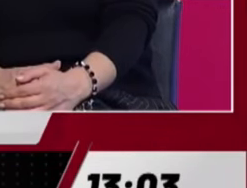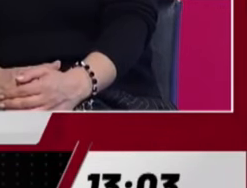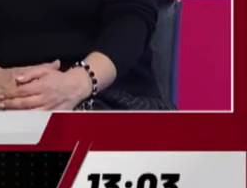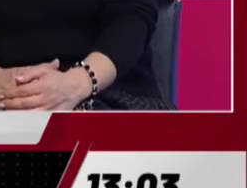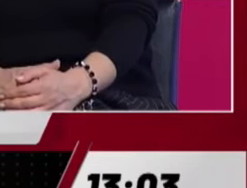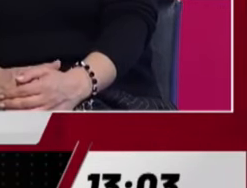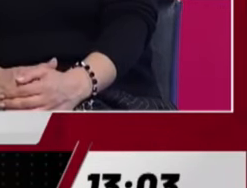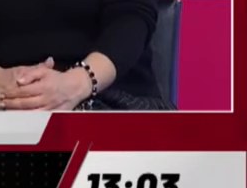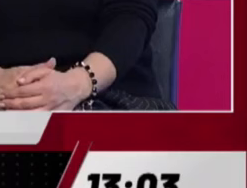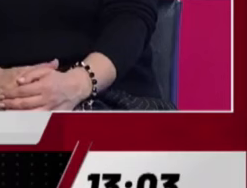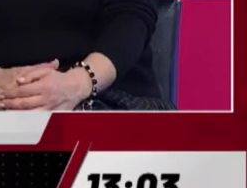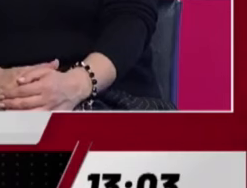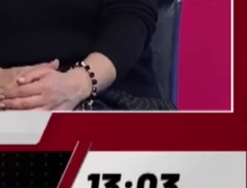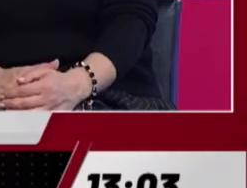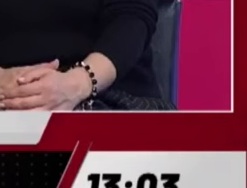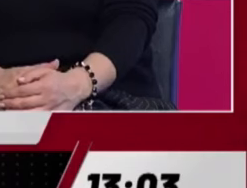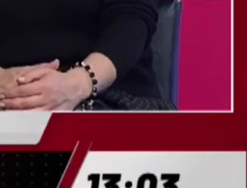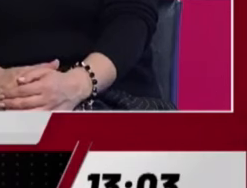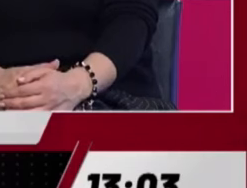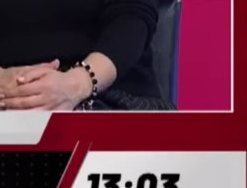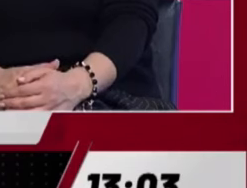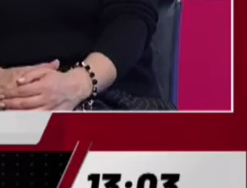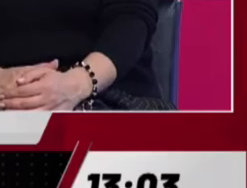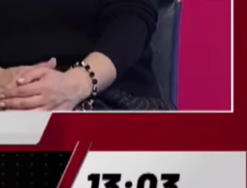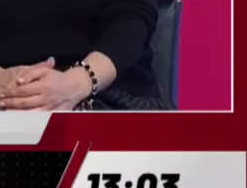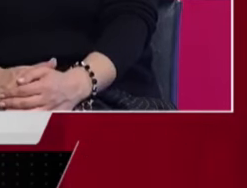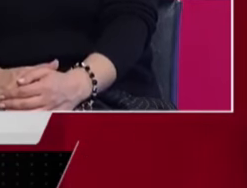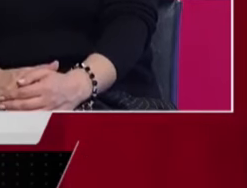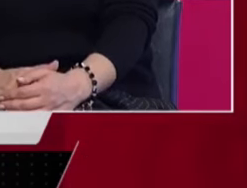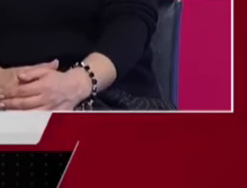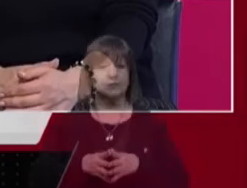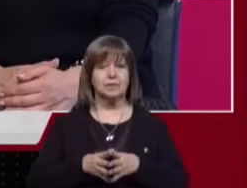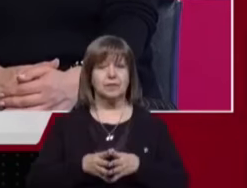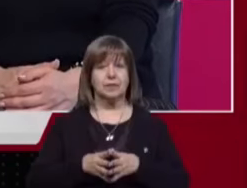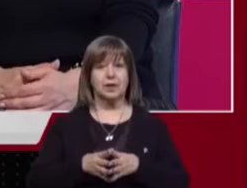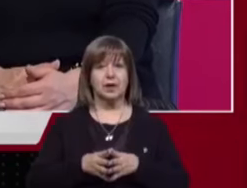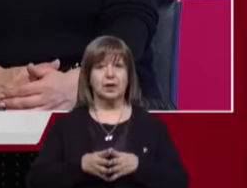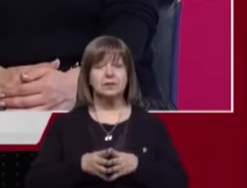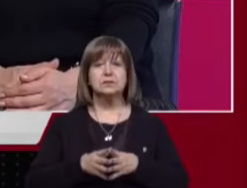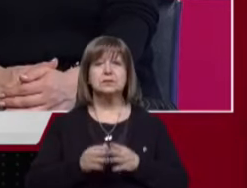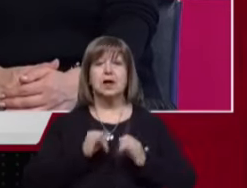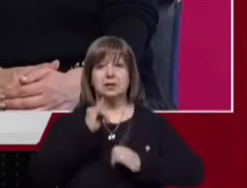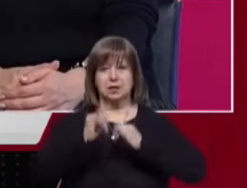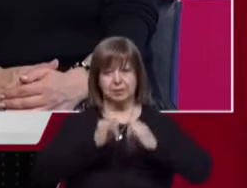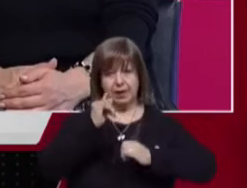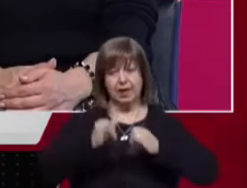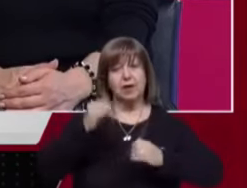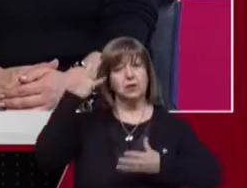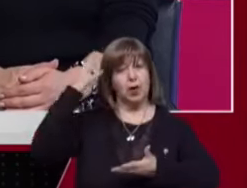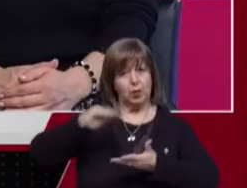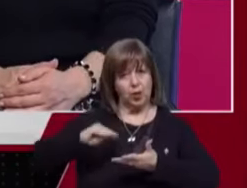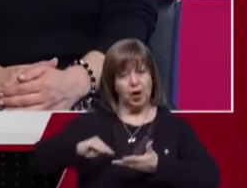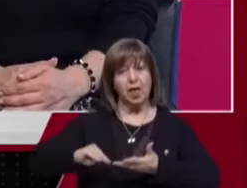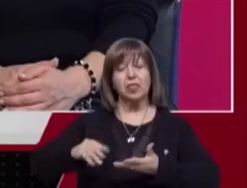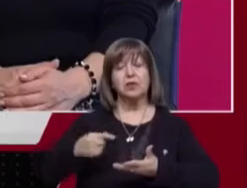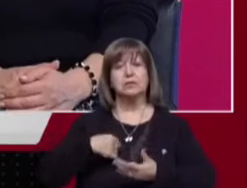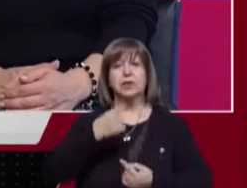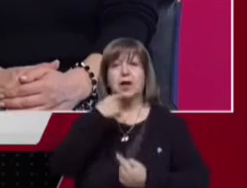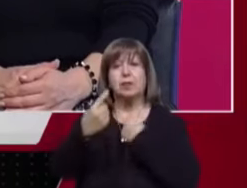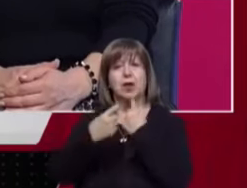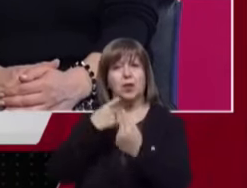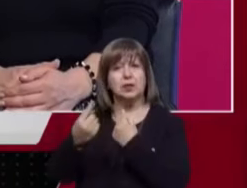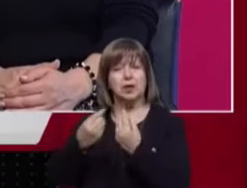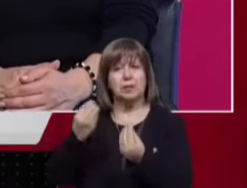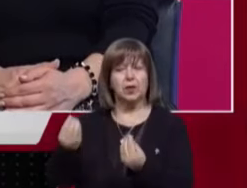y no hay que descartar nada, porque yo tengo la esperanza de encontrarlo con vida, sano y salvo,